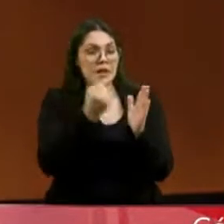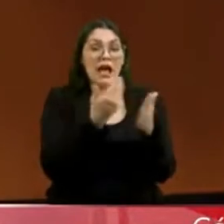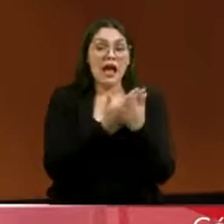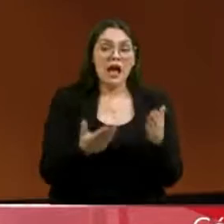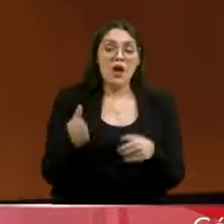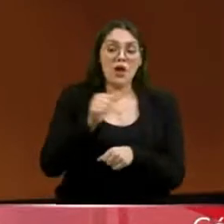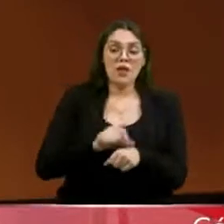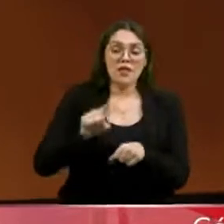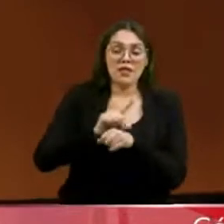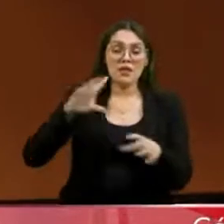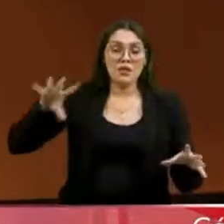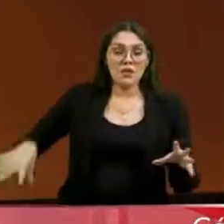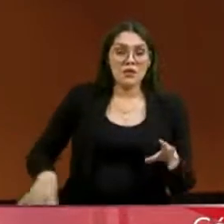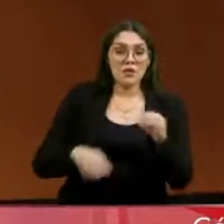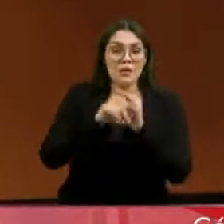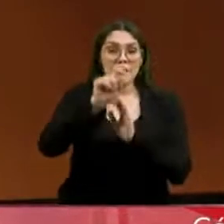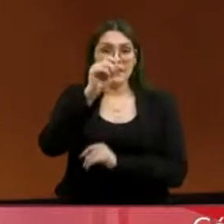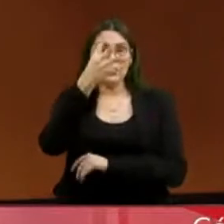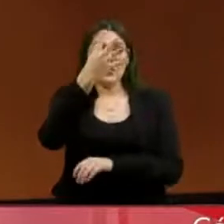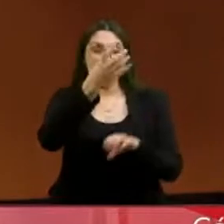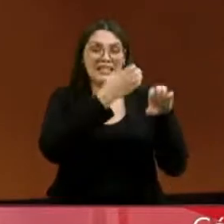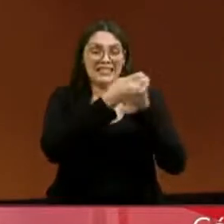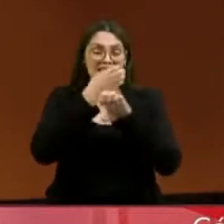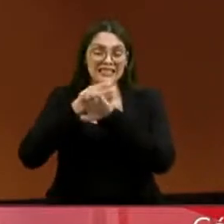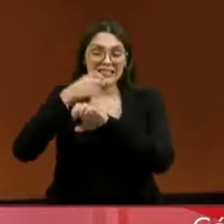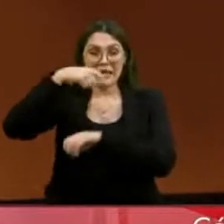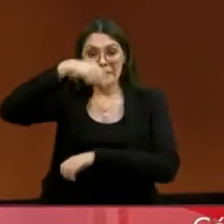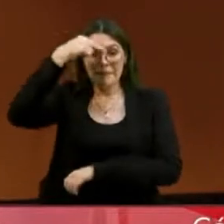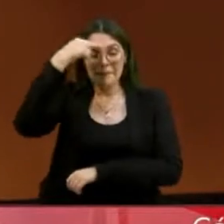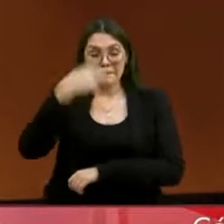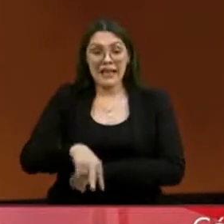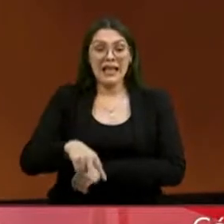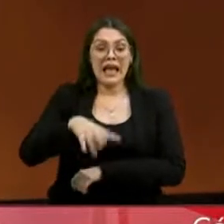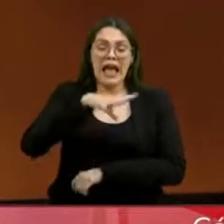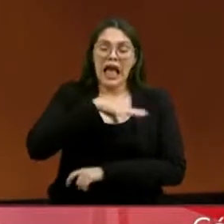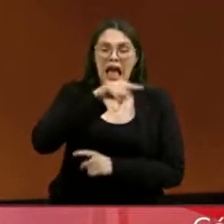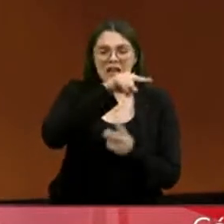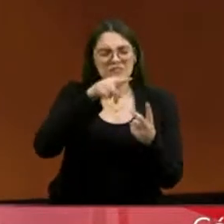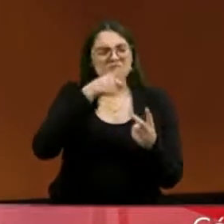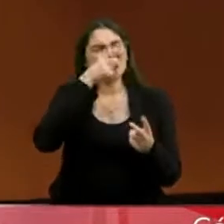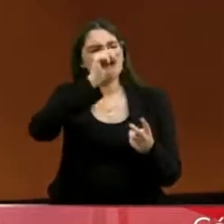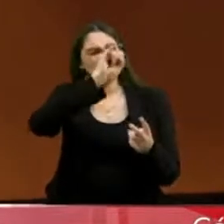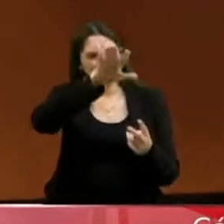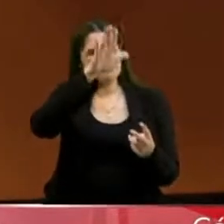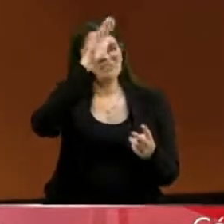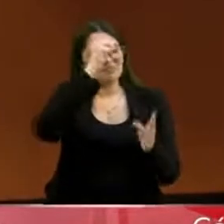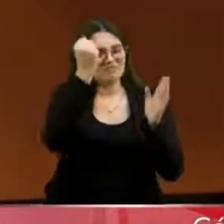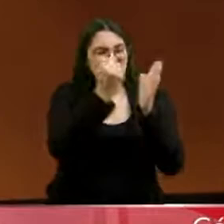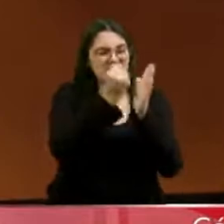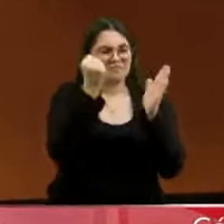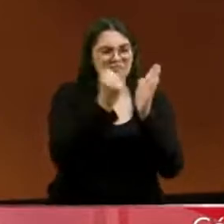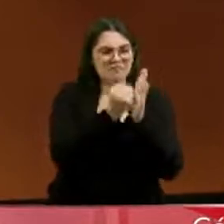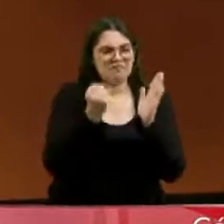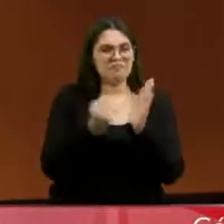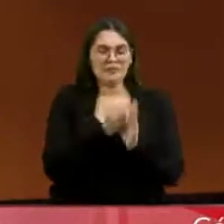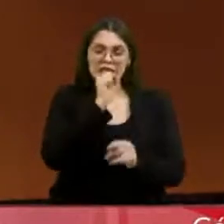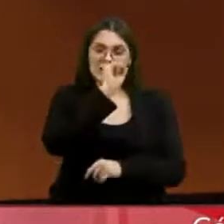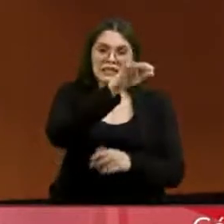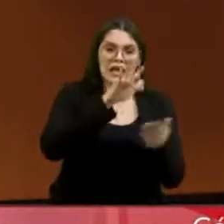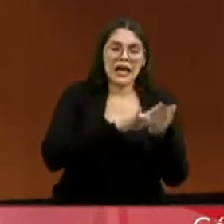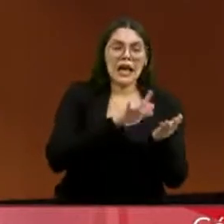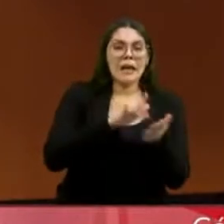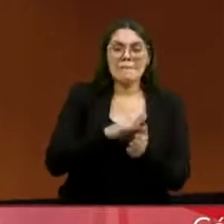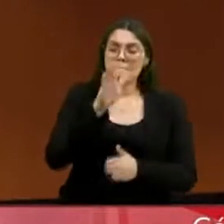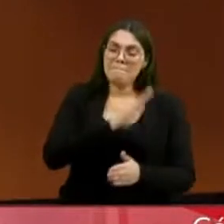hoy 24 congresos de los estados de la República han validado con su voto muy superior